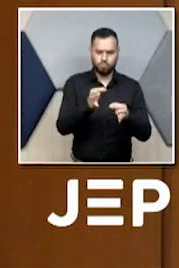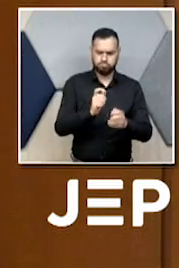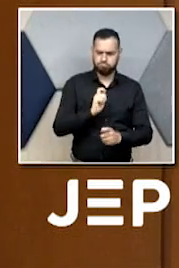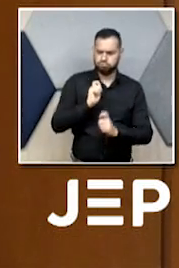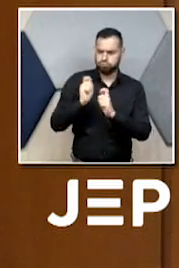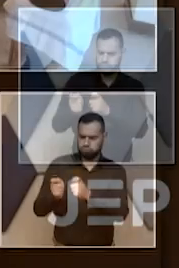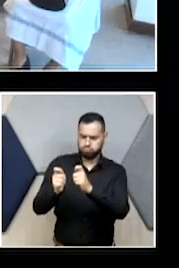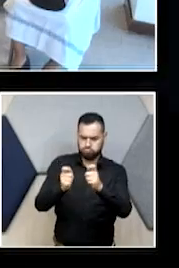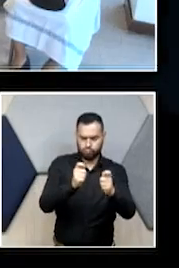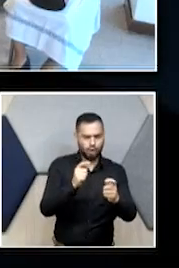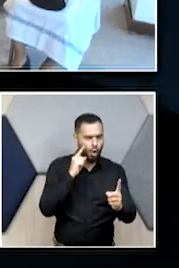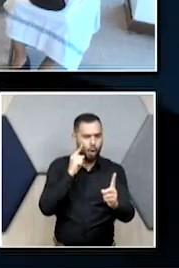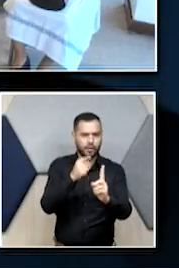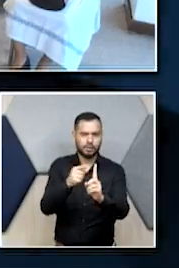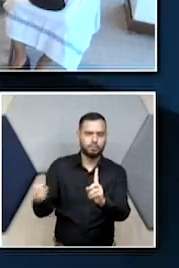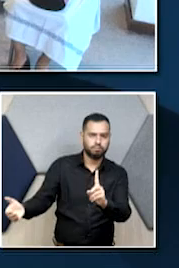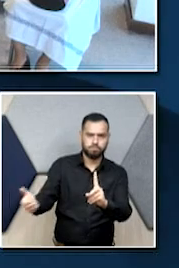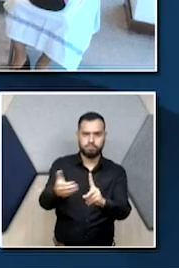paz.